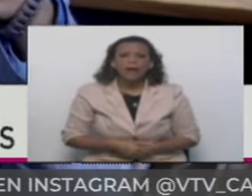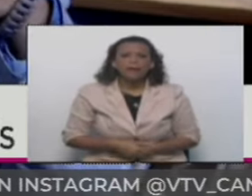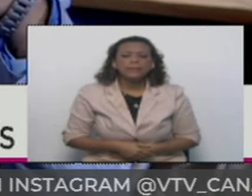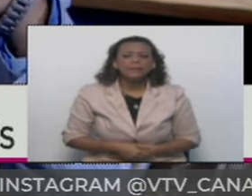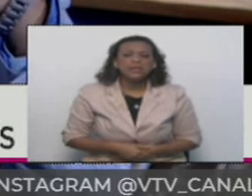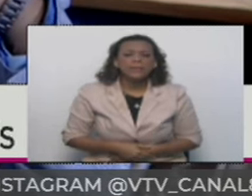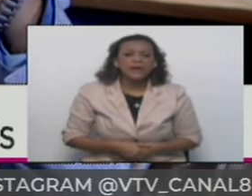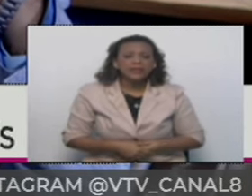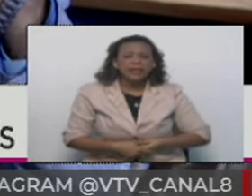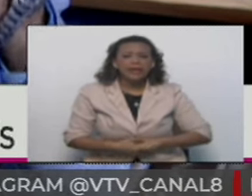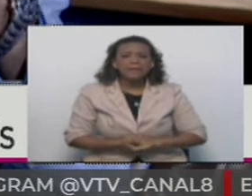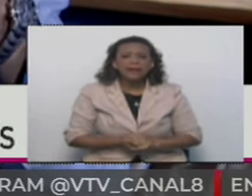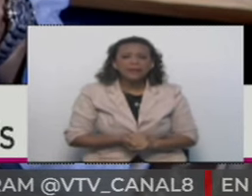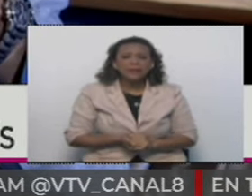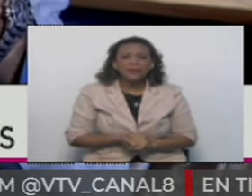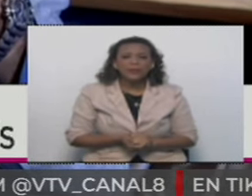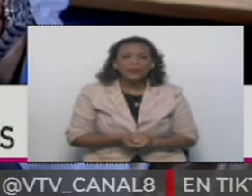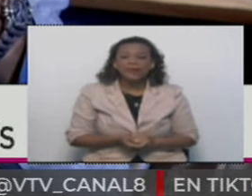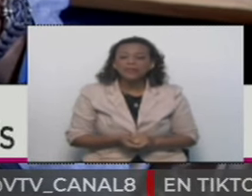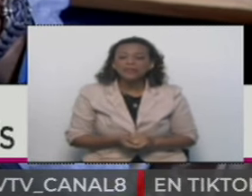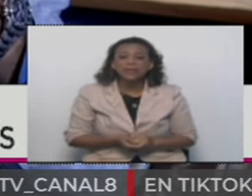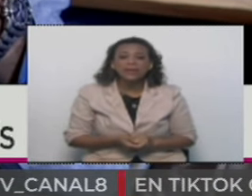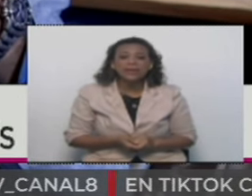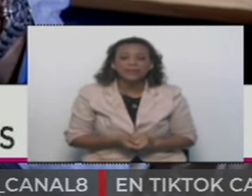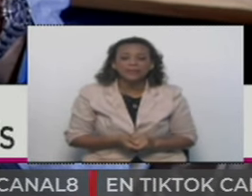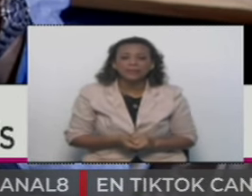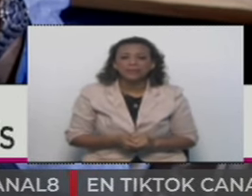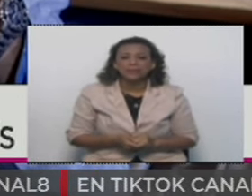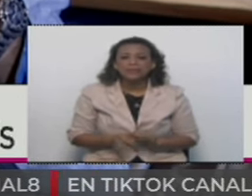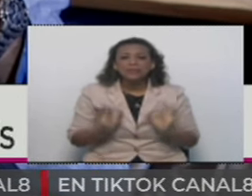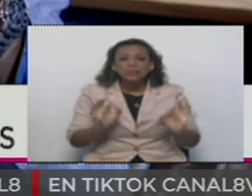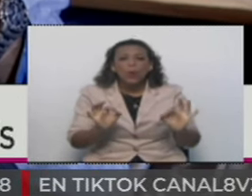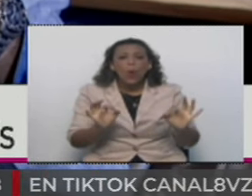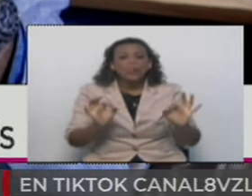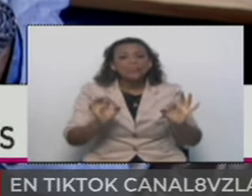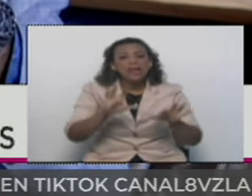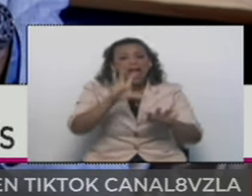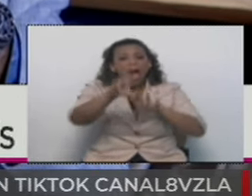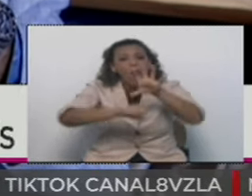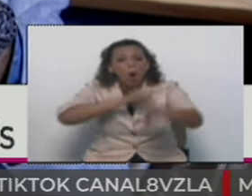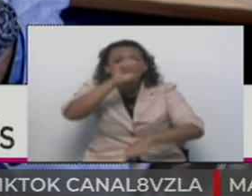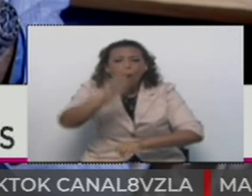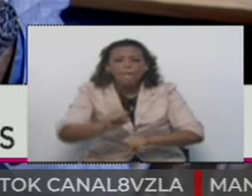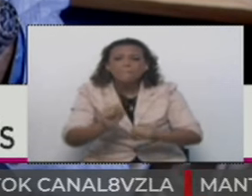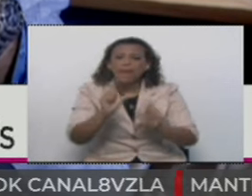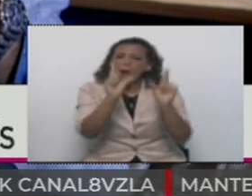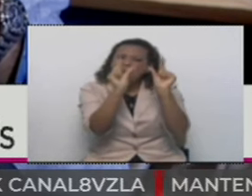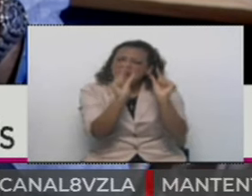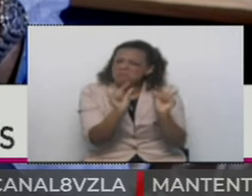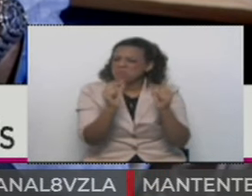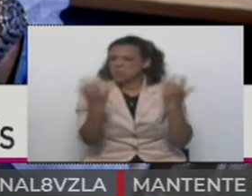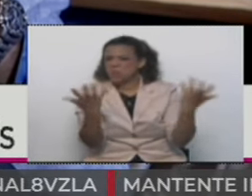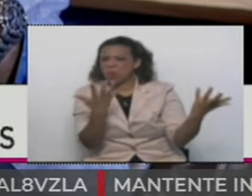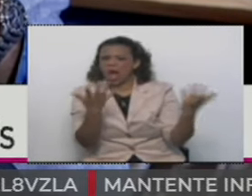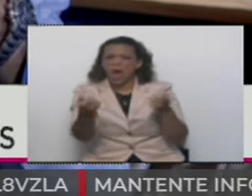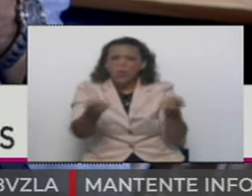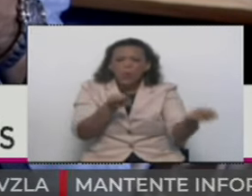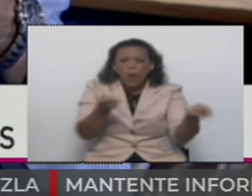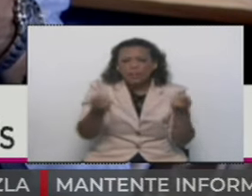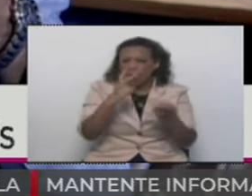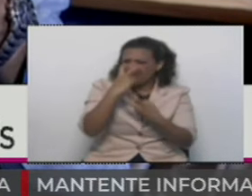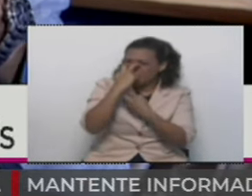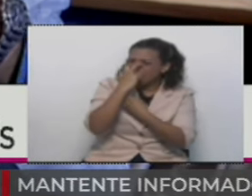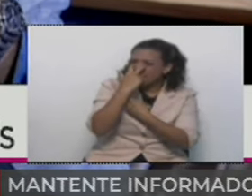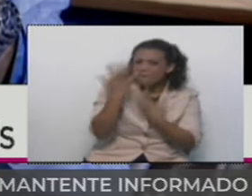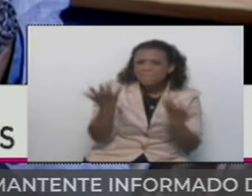escándalo porque van apareciendo las pruebas de la compra irregular del sistema de espionaje